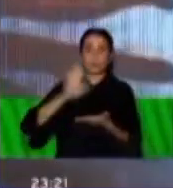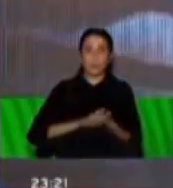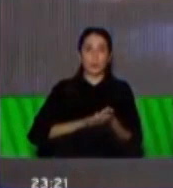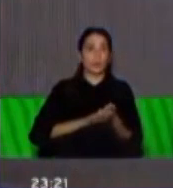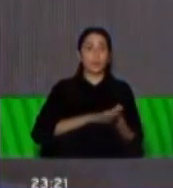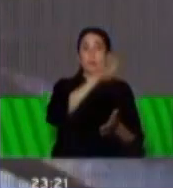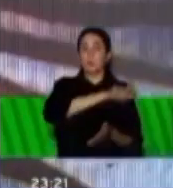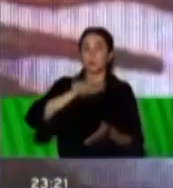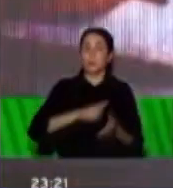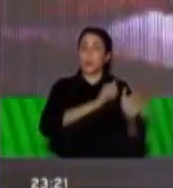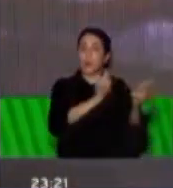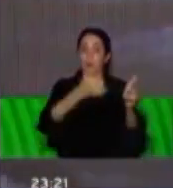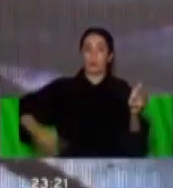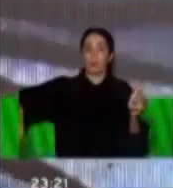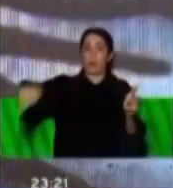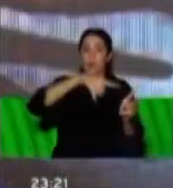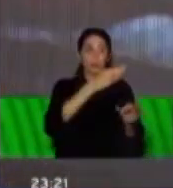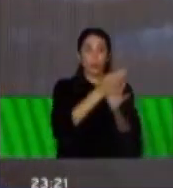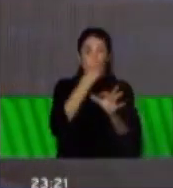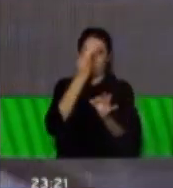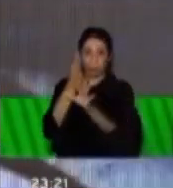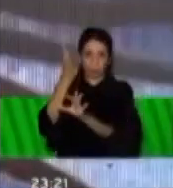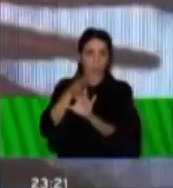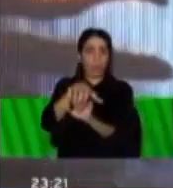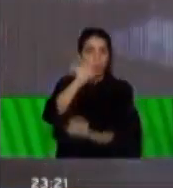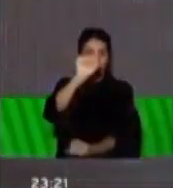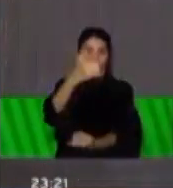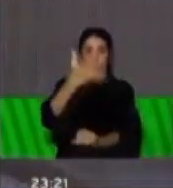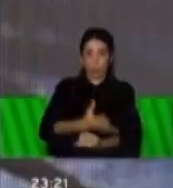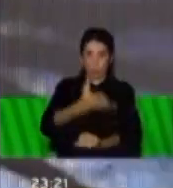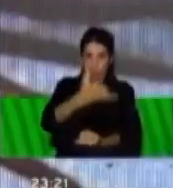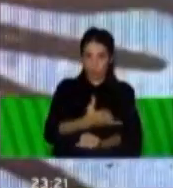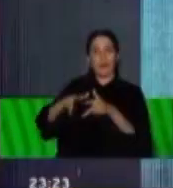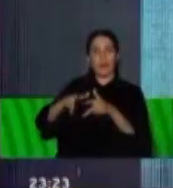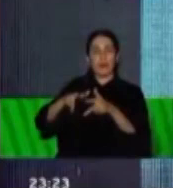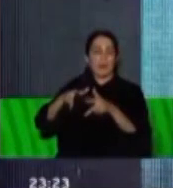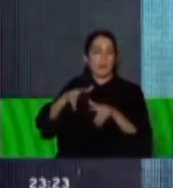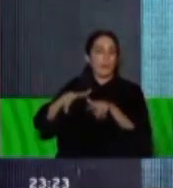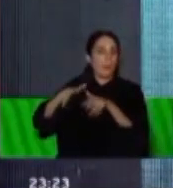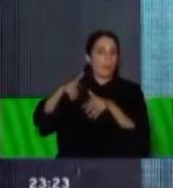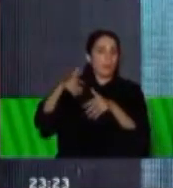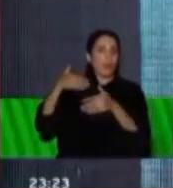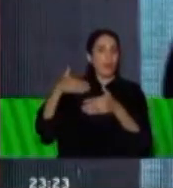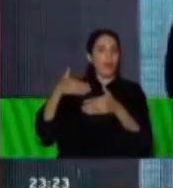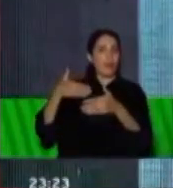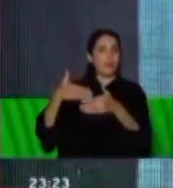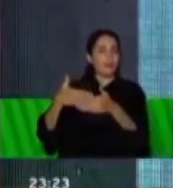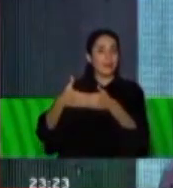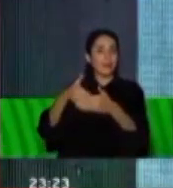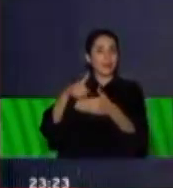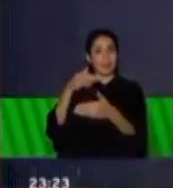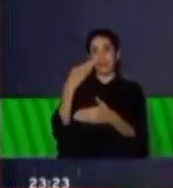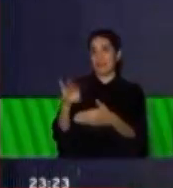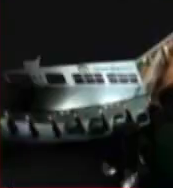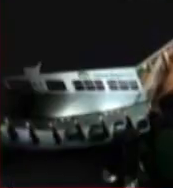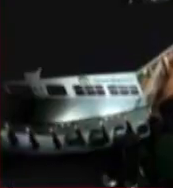las partes, entre los candidatos, para que entre ellos mismos se pongan de acuerdo sobre ese formato, ¿verdad? ¿Qué se va a preguntar? ¿Cuáles son los temas? ¿Cuánto tiempo